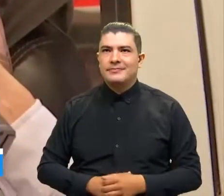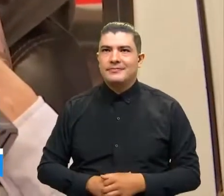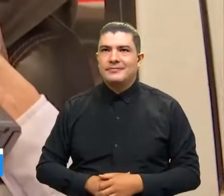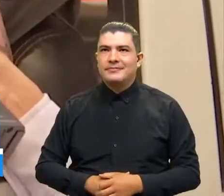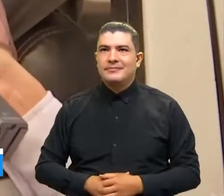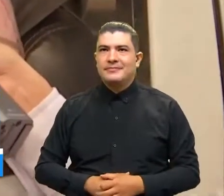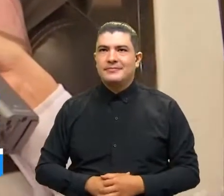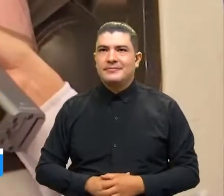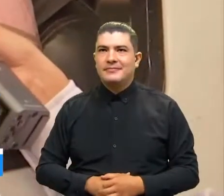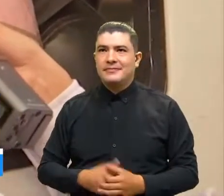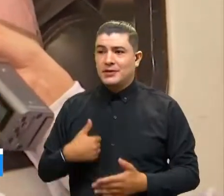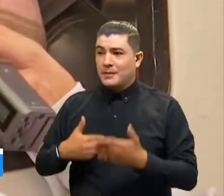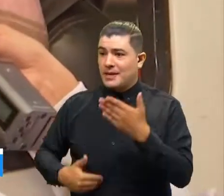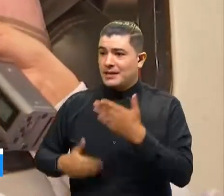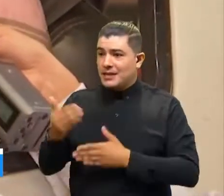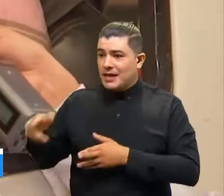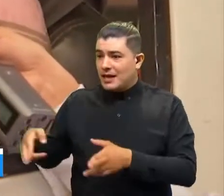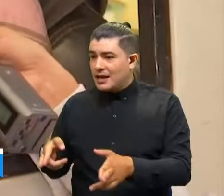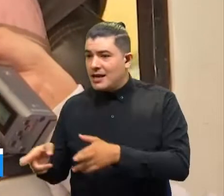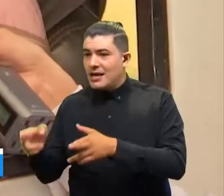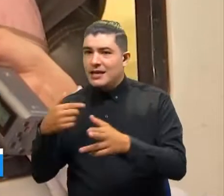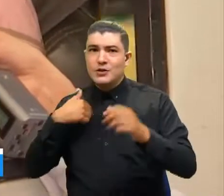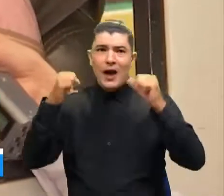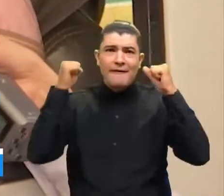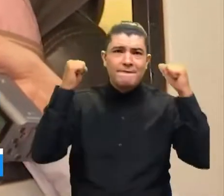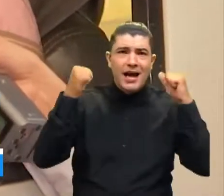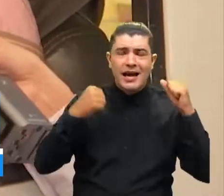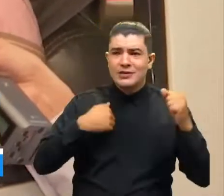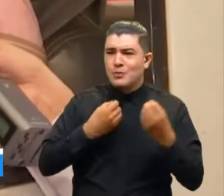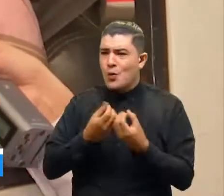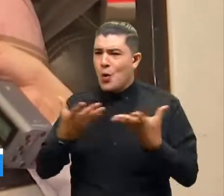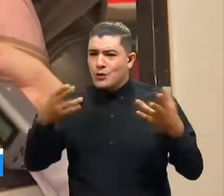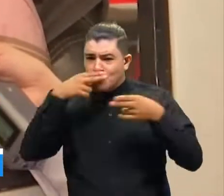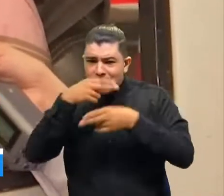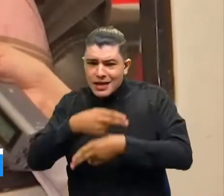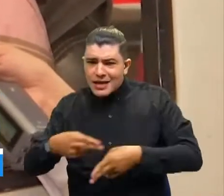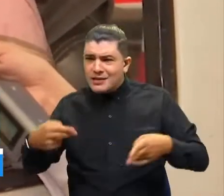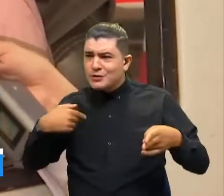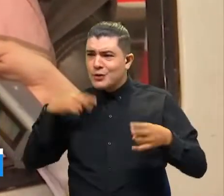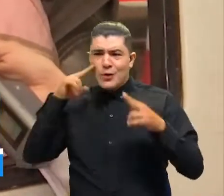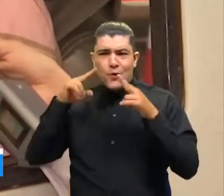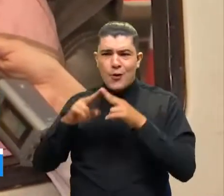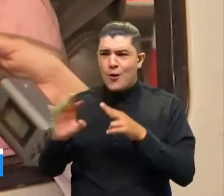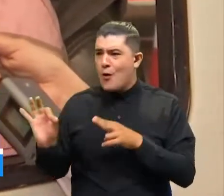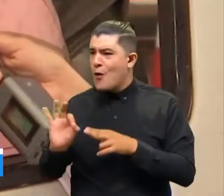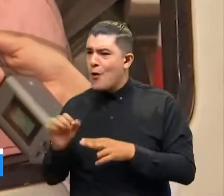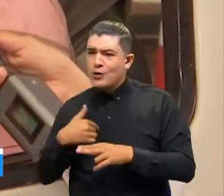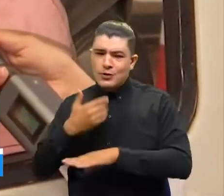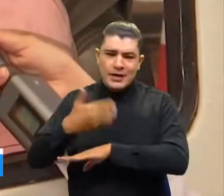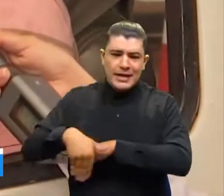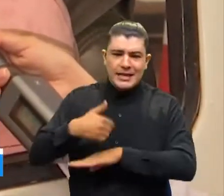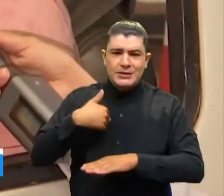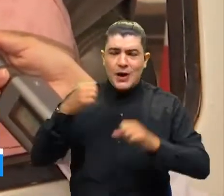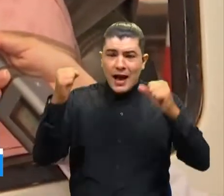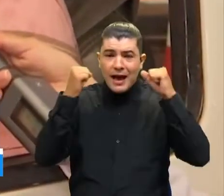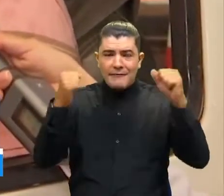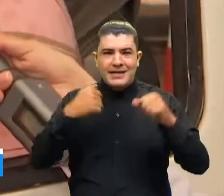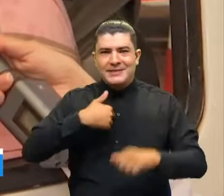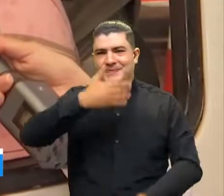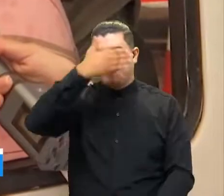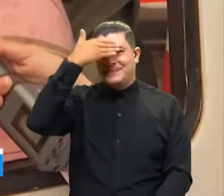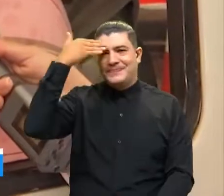el afán y hay muchos niños que no no no tiene la dirección exacta antes de la fans o se me había